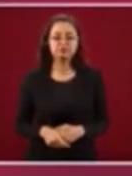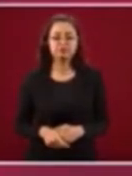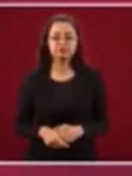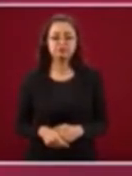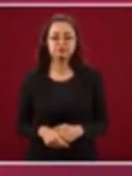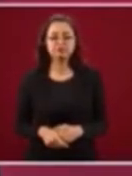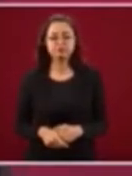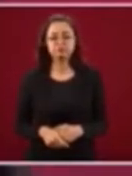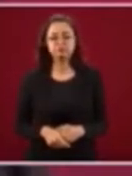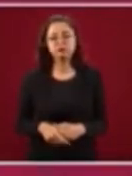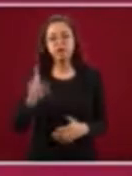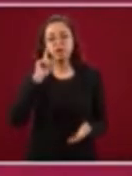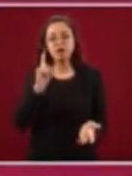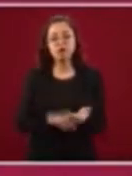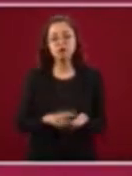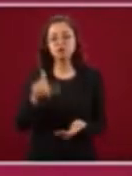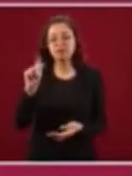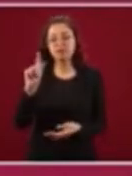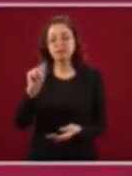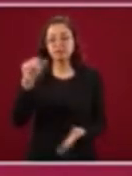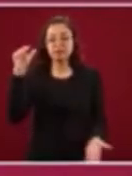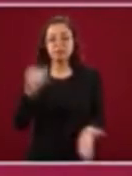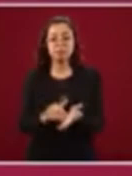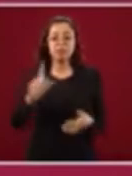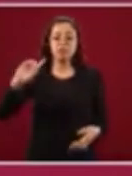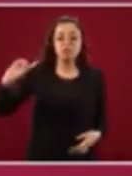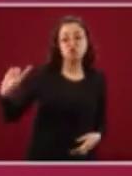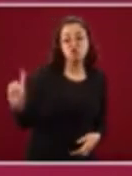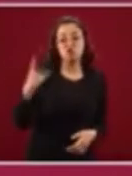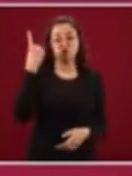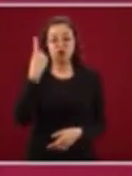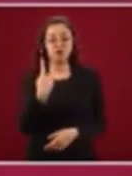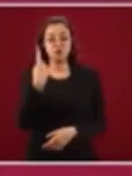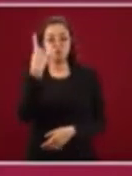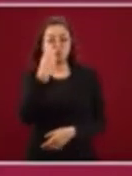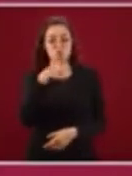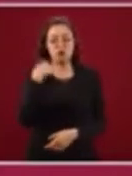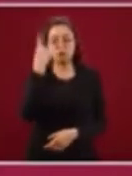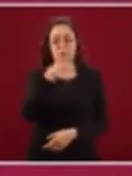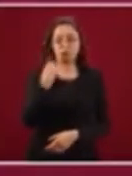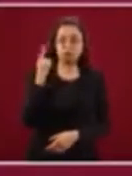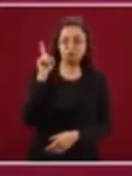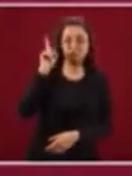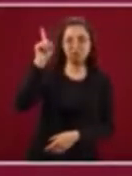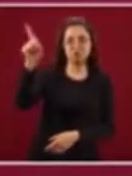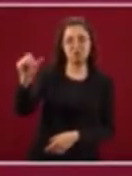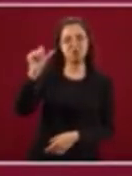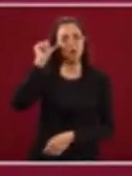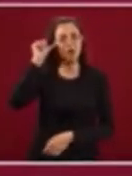Creo que en $70,000 la hora. Estaba ya por Asia.